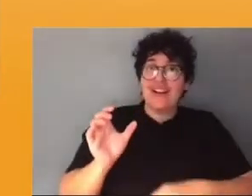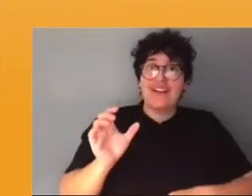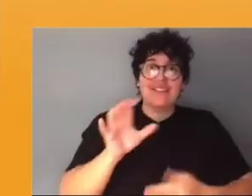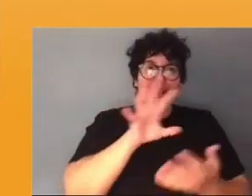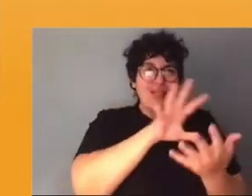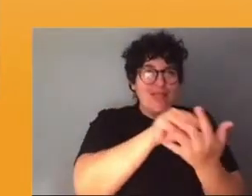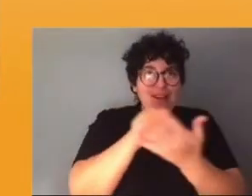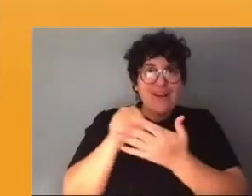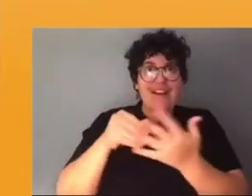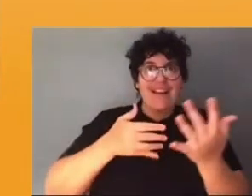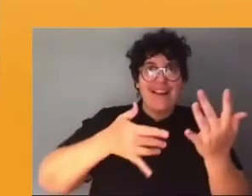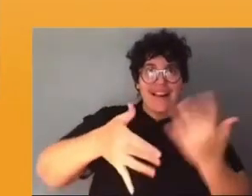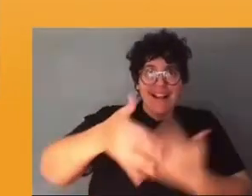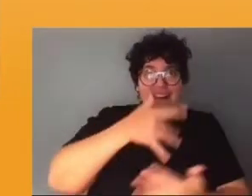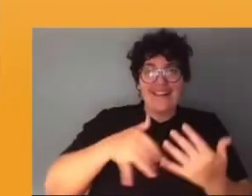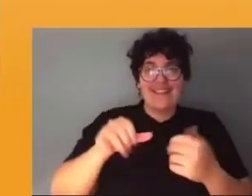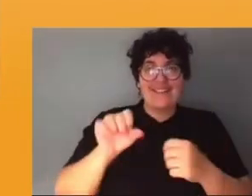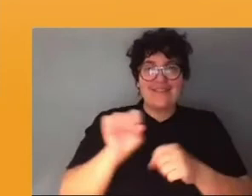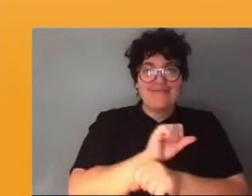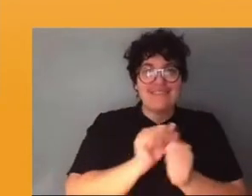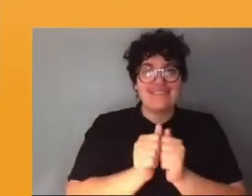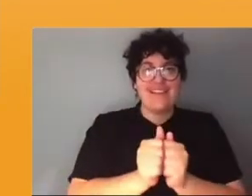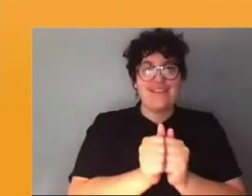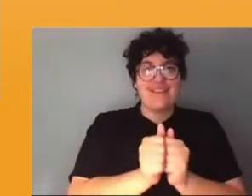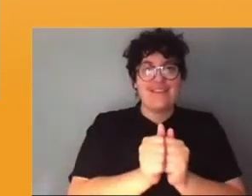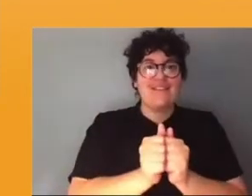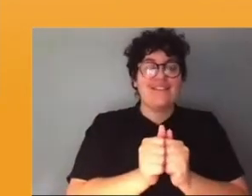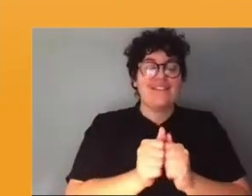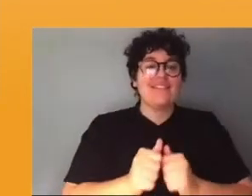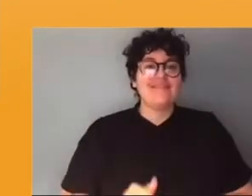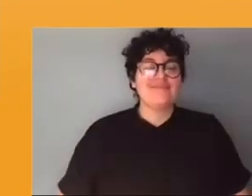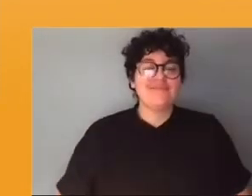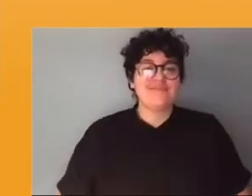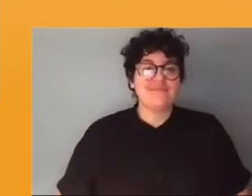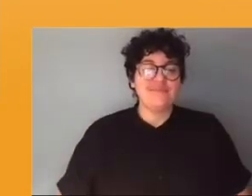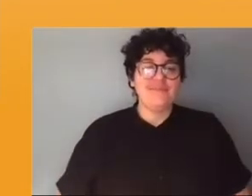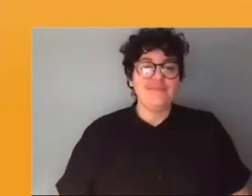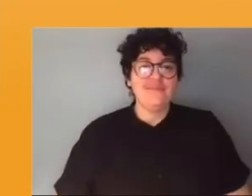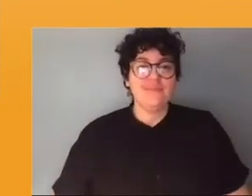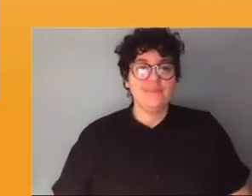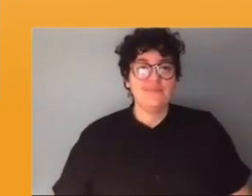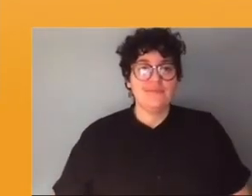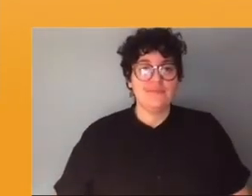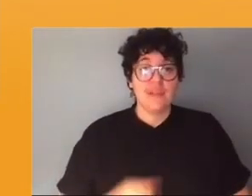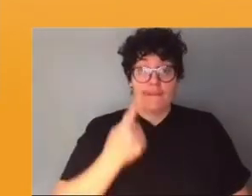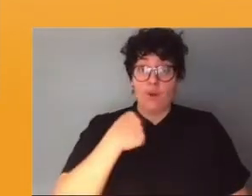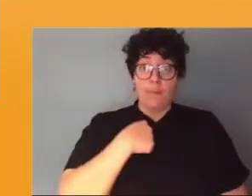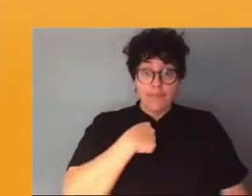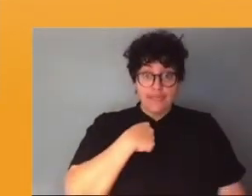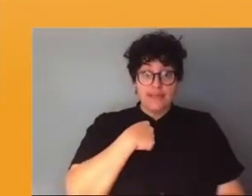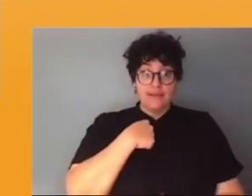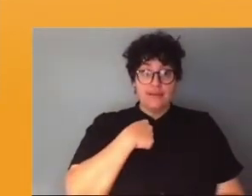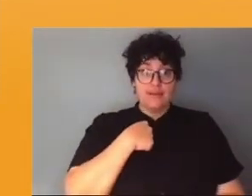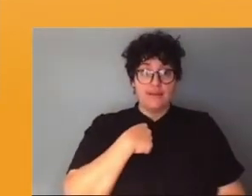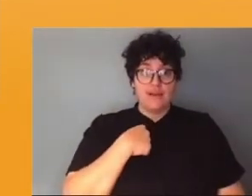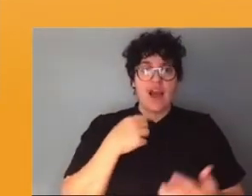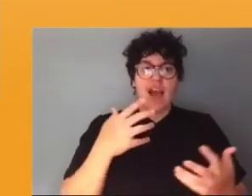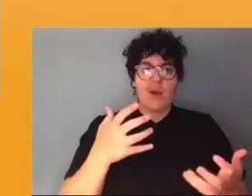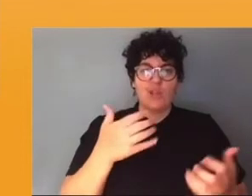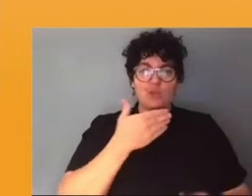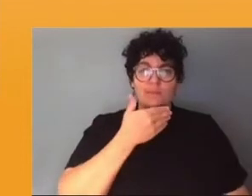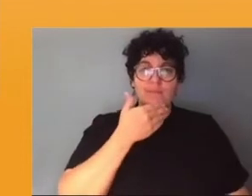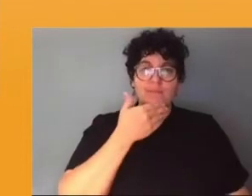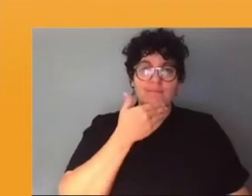trabajar con todas ellas. Para mí, para mejorarme a mí